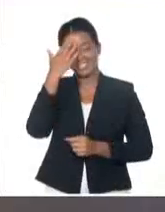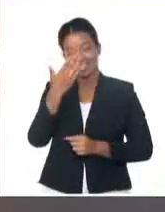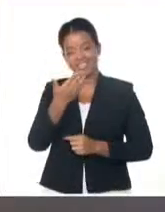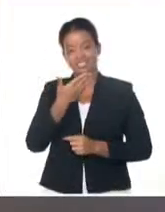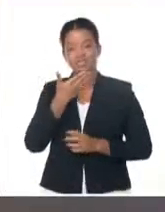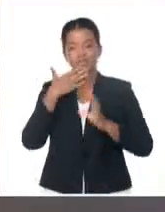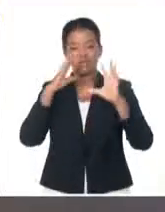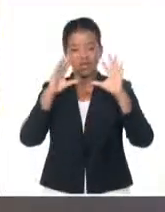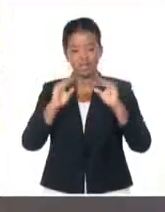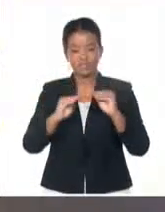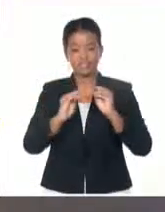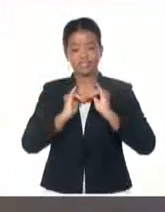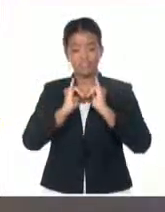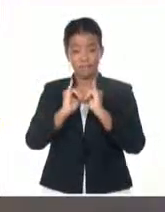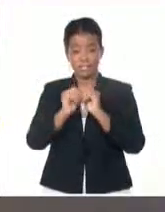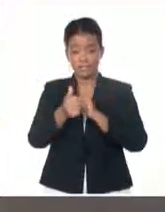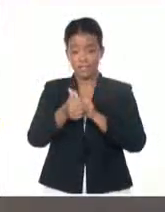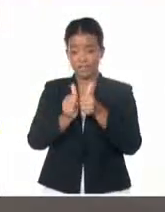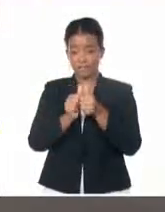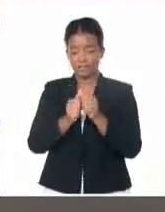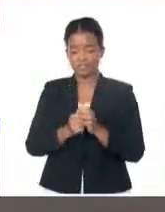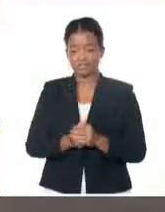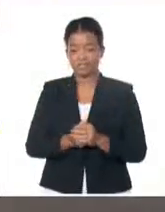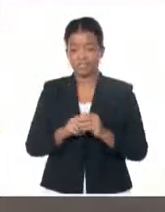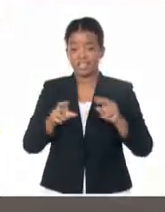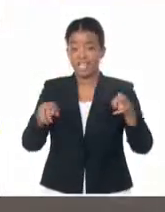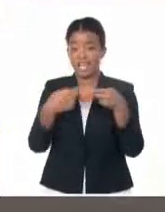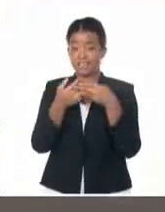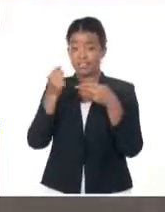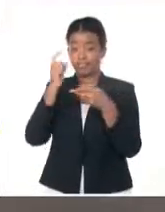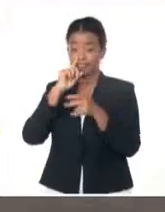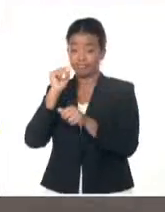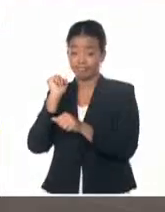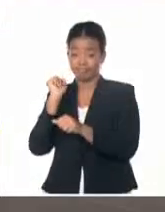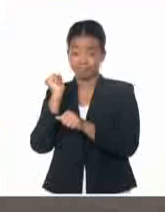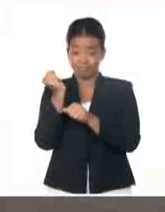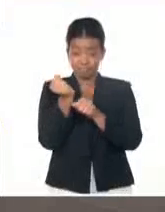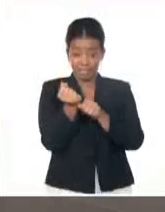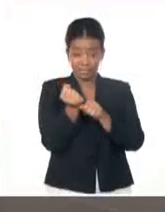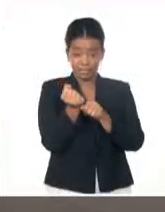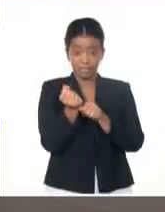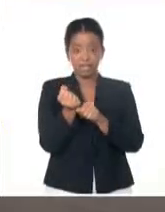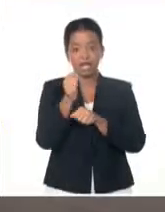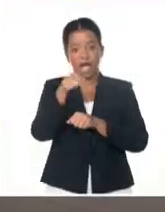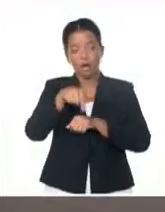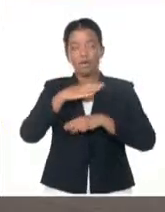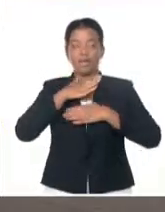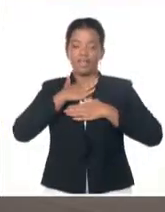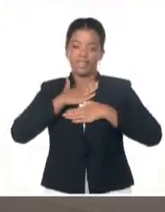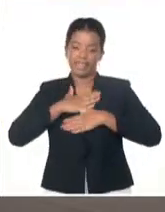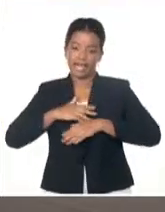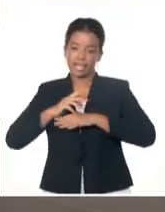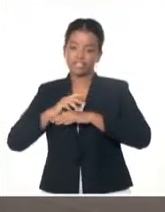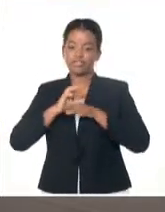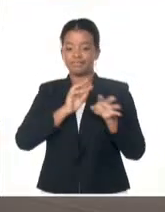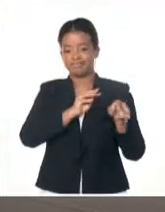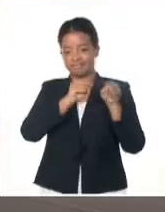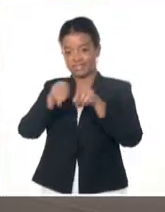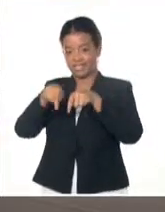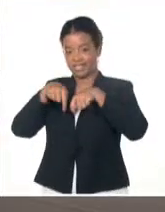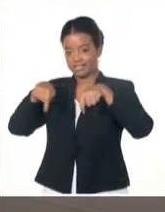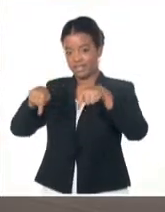Reiteradas, actualidad deportiva en el Estelar. La final de la Serie Nacional de Béisbol atraviesa las jornadas de descanso y traslado. Desde el próximo jueves, el